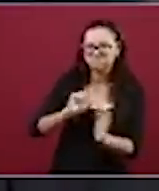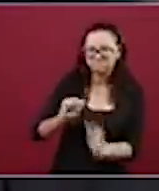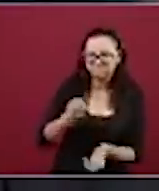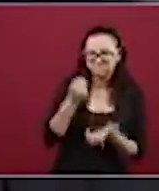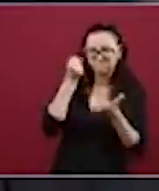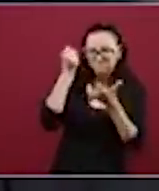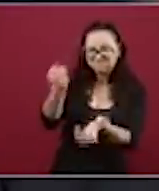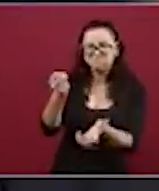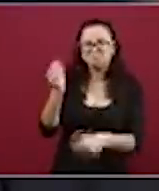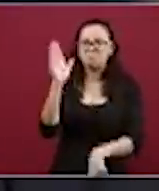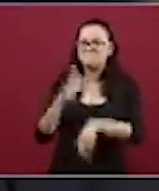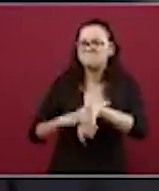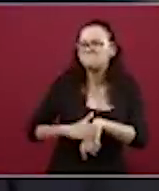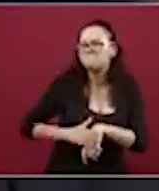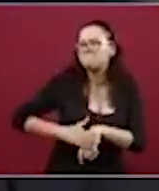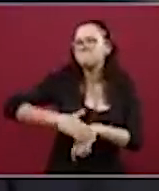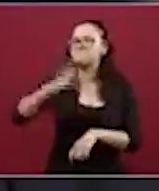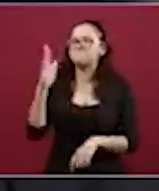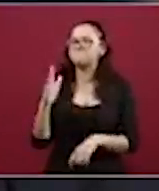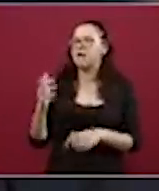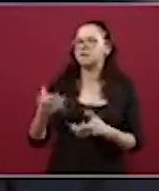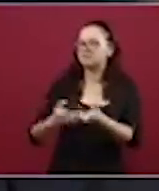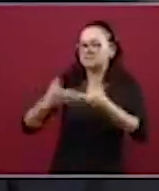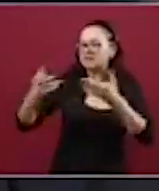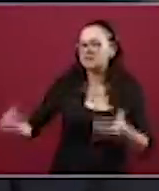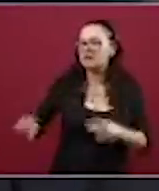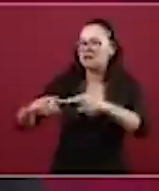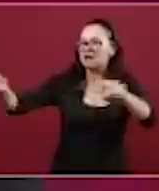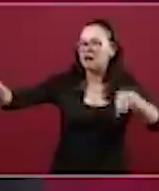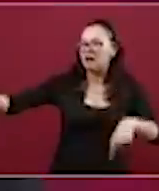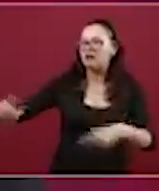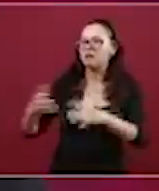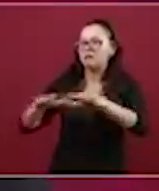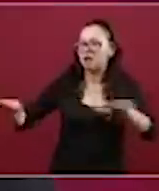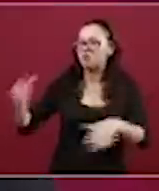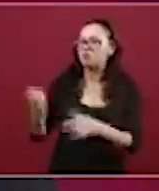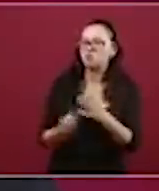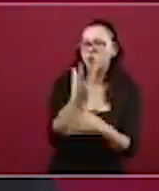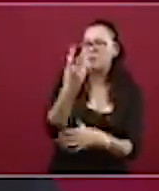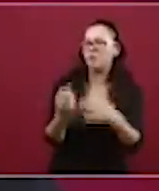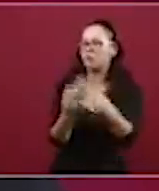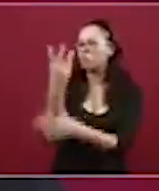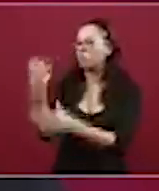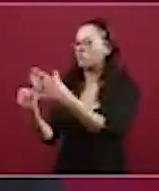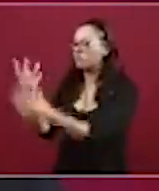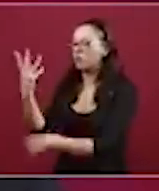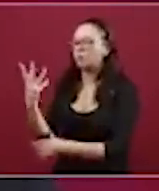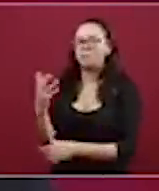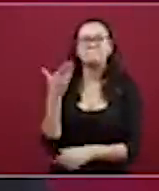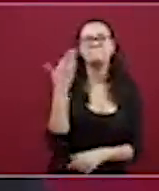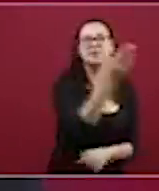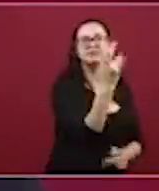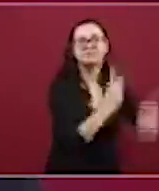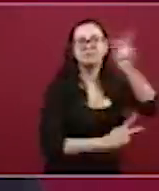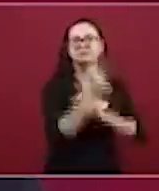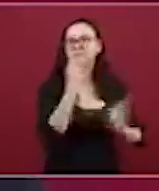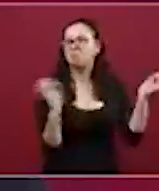a explotar 20 campos nuevos, que no hemos solicitado deuda,